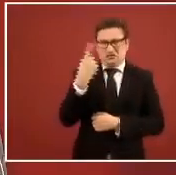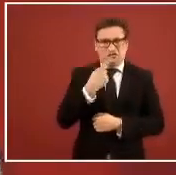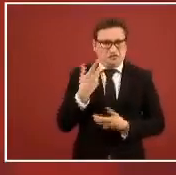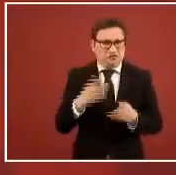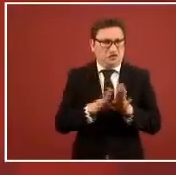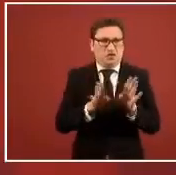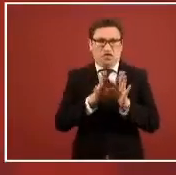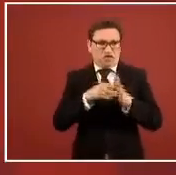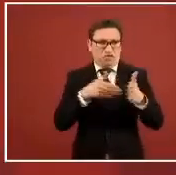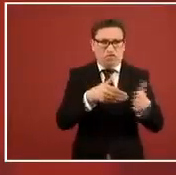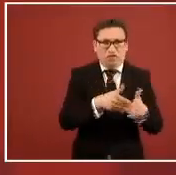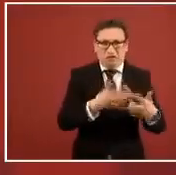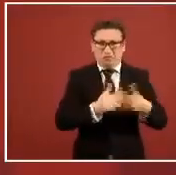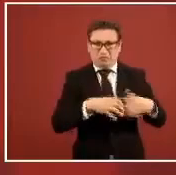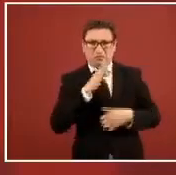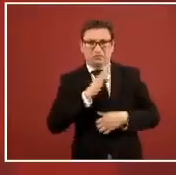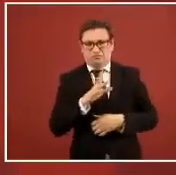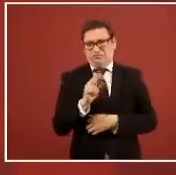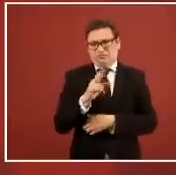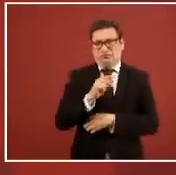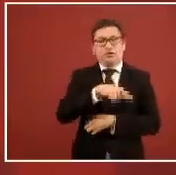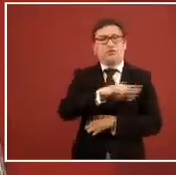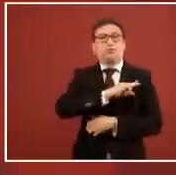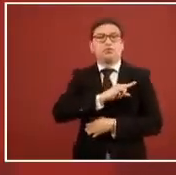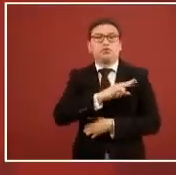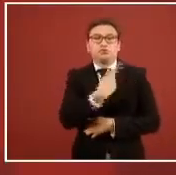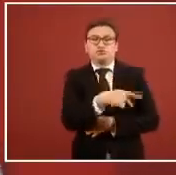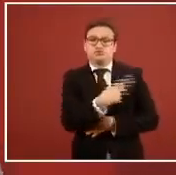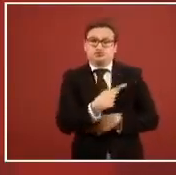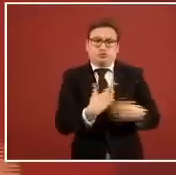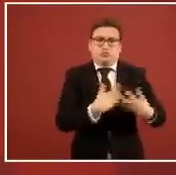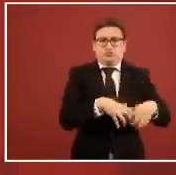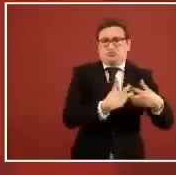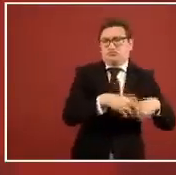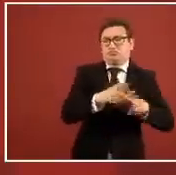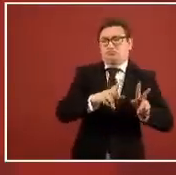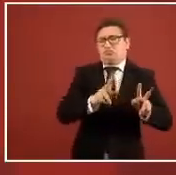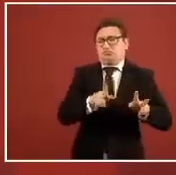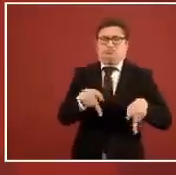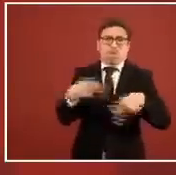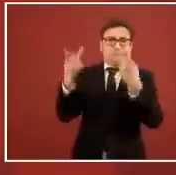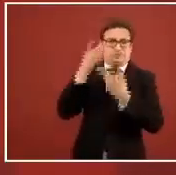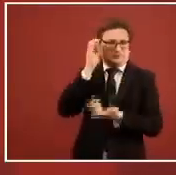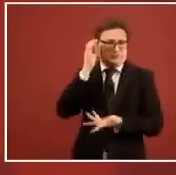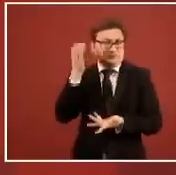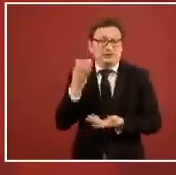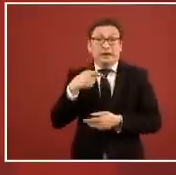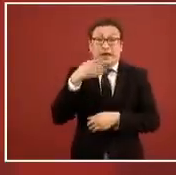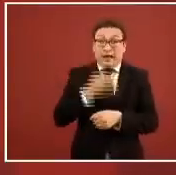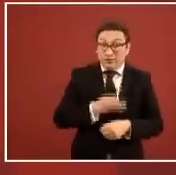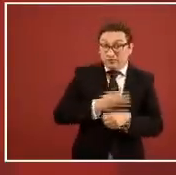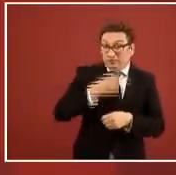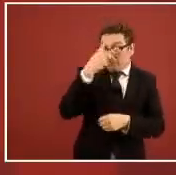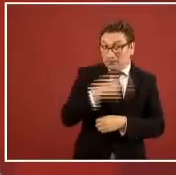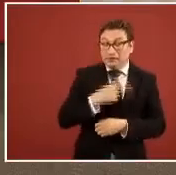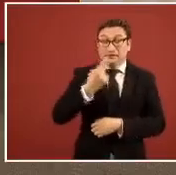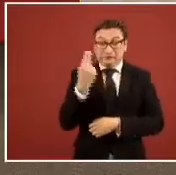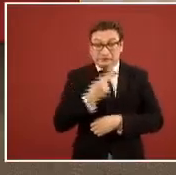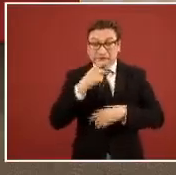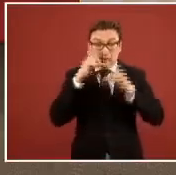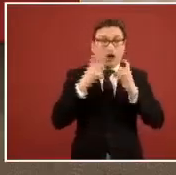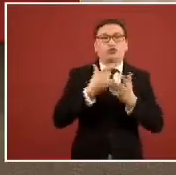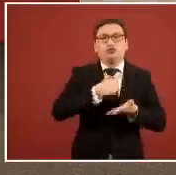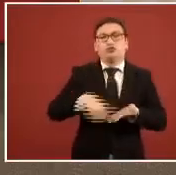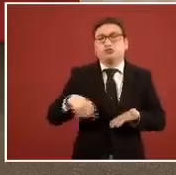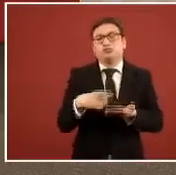impedir esa producción de una compañía privada, y obviamente se vendió. En este momento que México requiere, pues lo